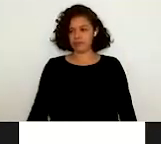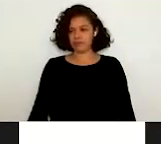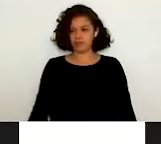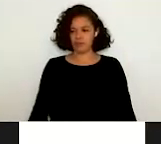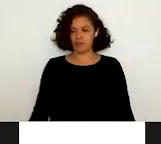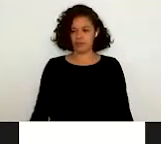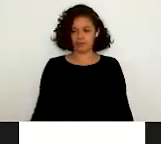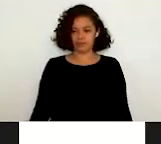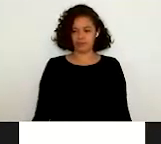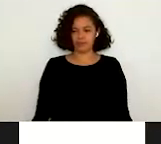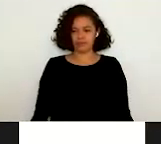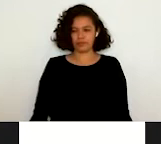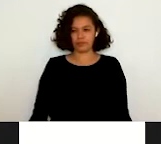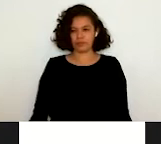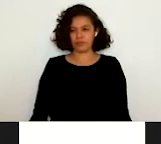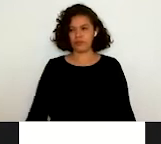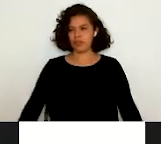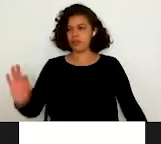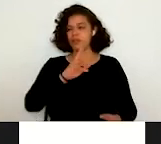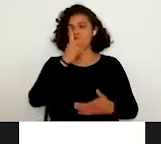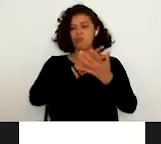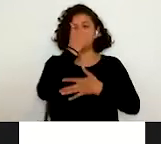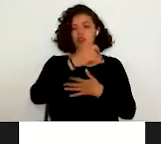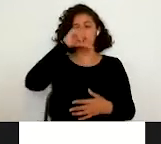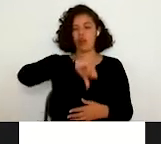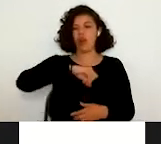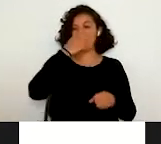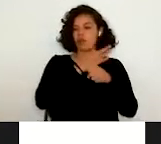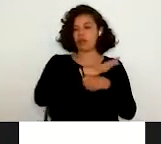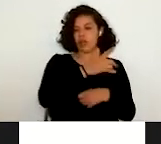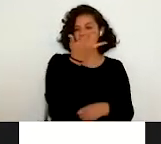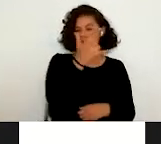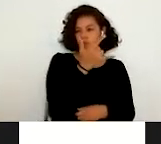un proyecto hoy, julio, y